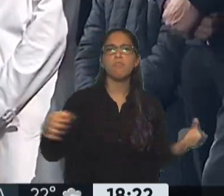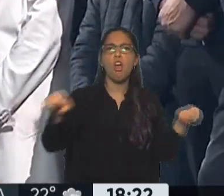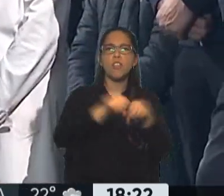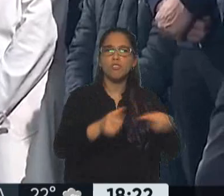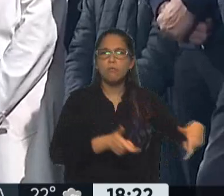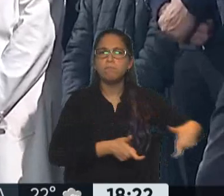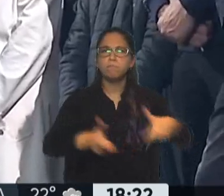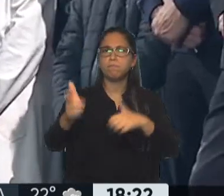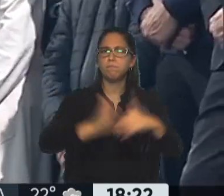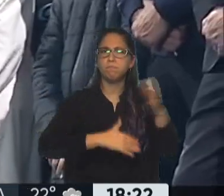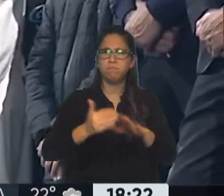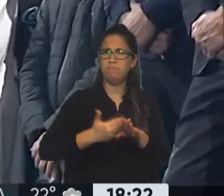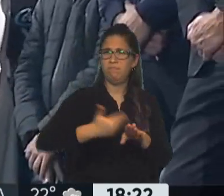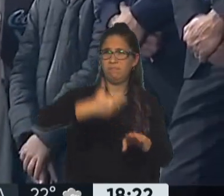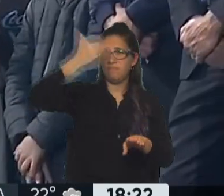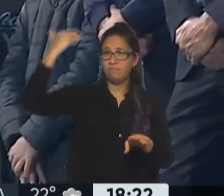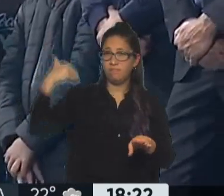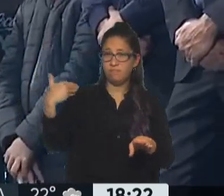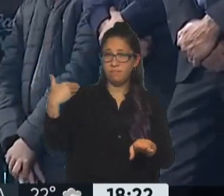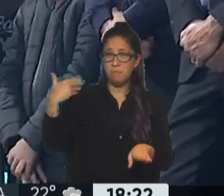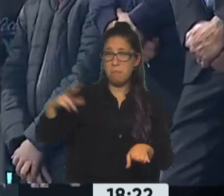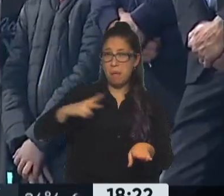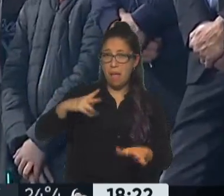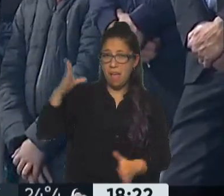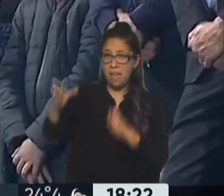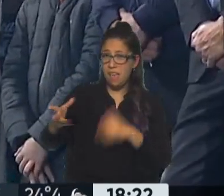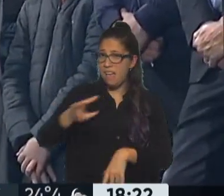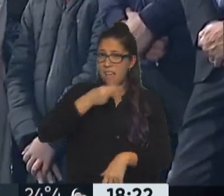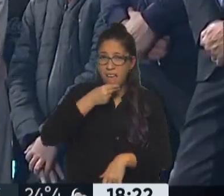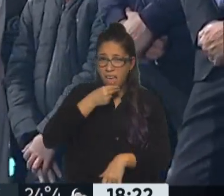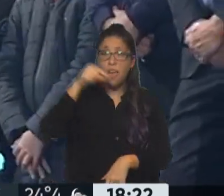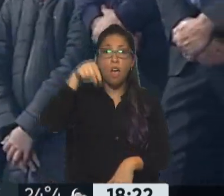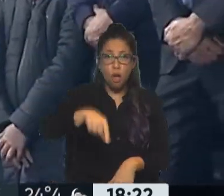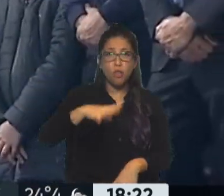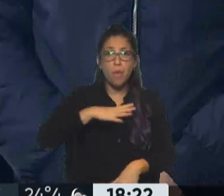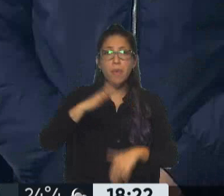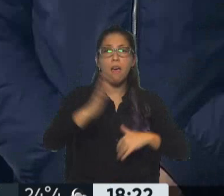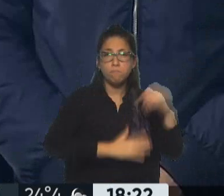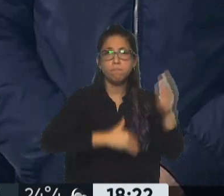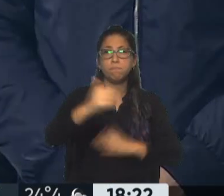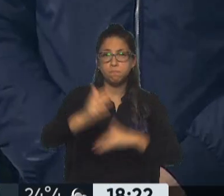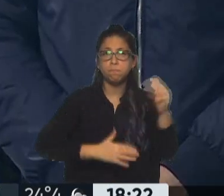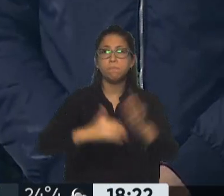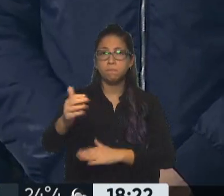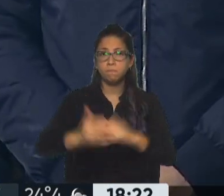no se habían hecho durante toda la época de la privatización y que aún hoy se siguen haciendo.